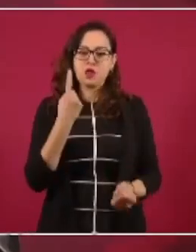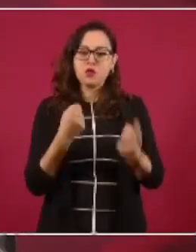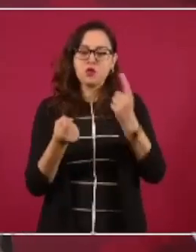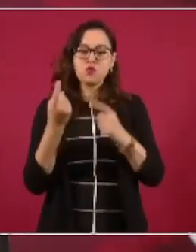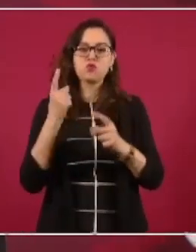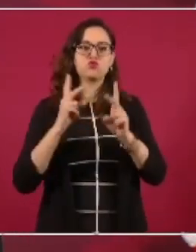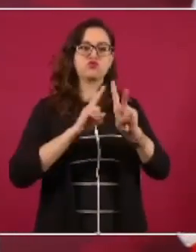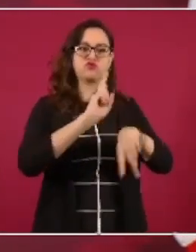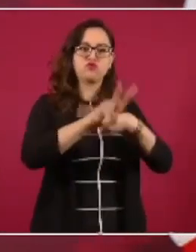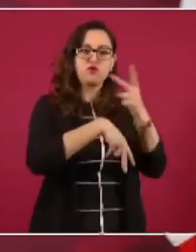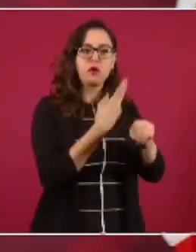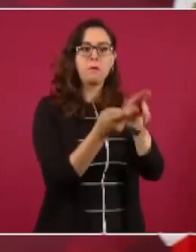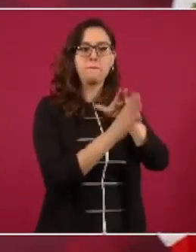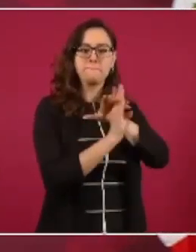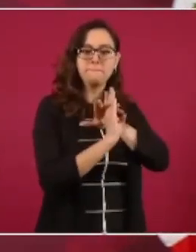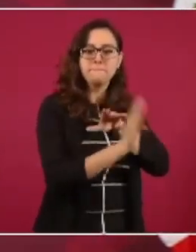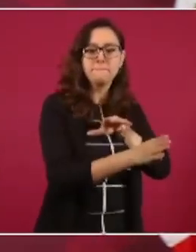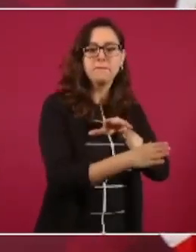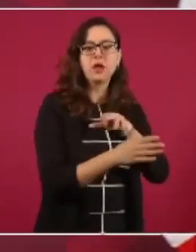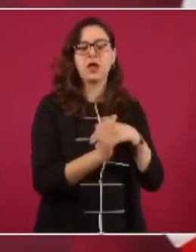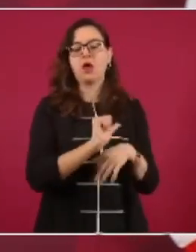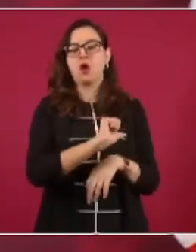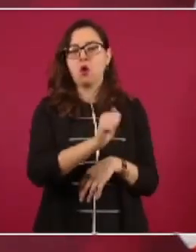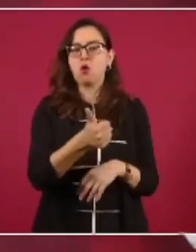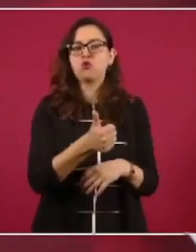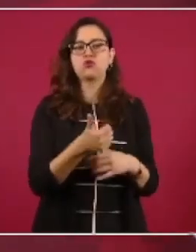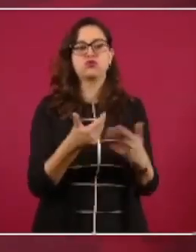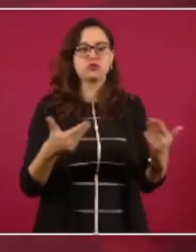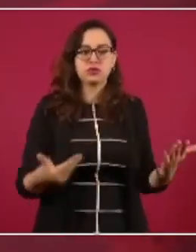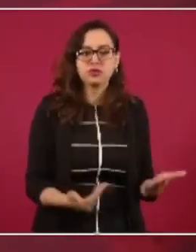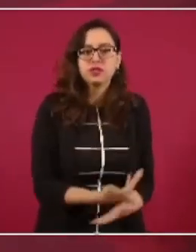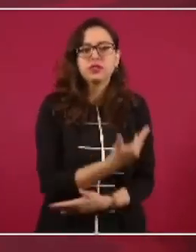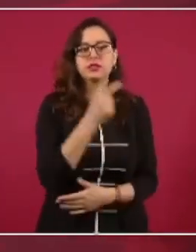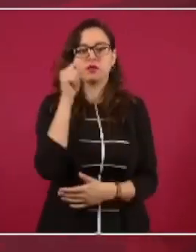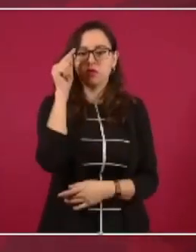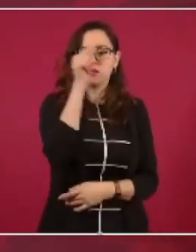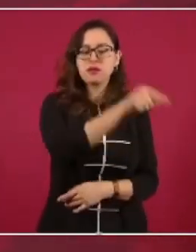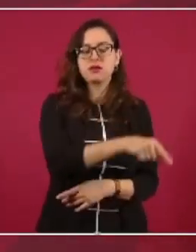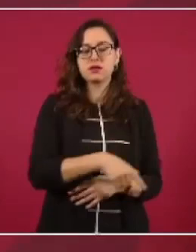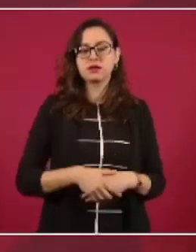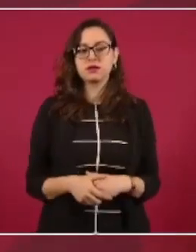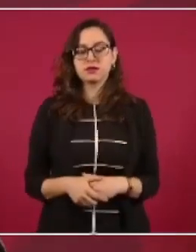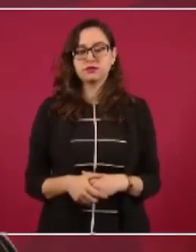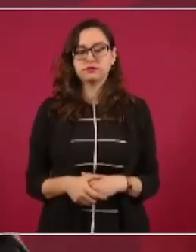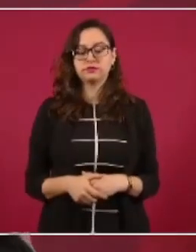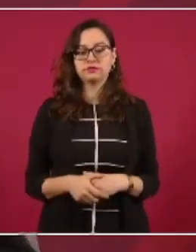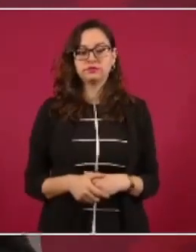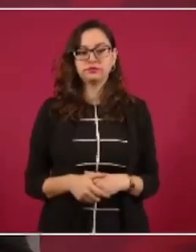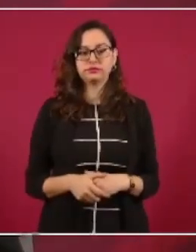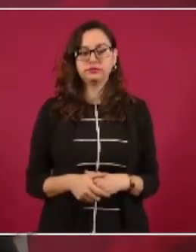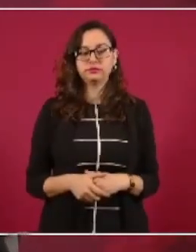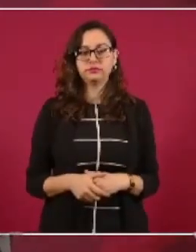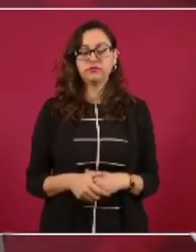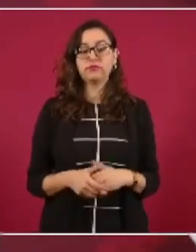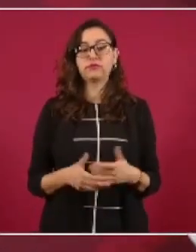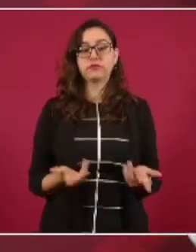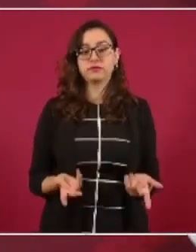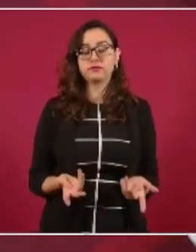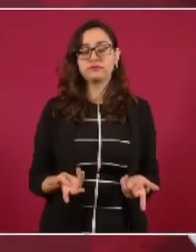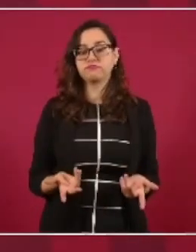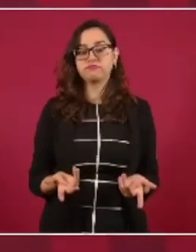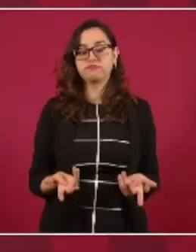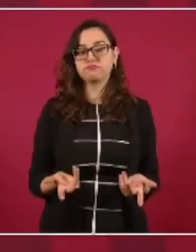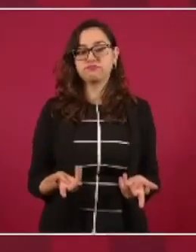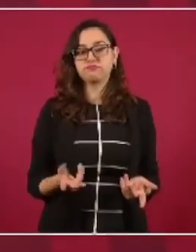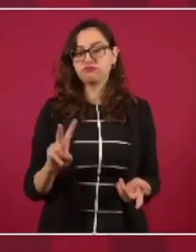de padres, madres mexicanas, o nacidos en nuestro país.